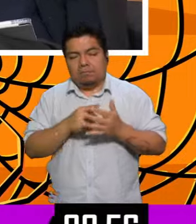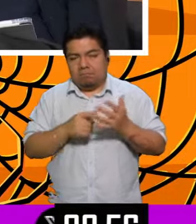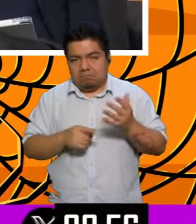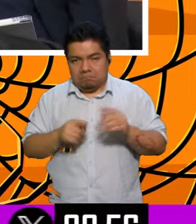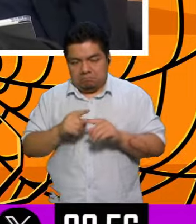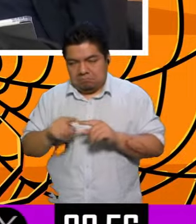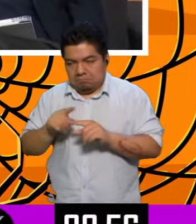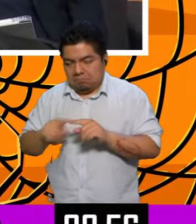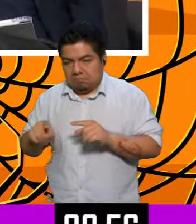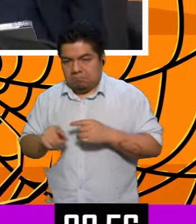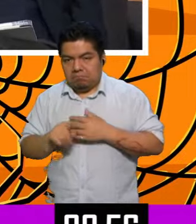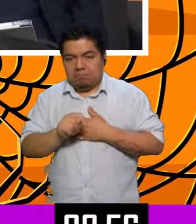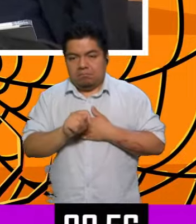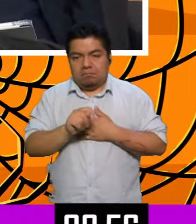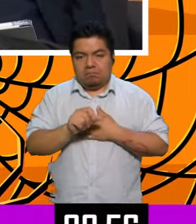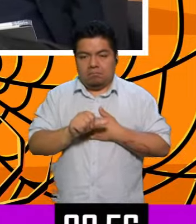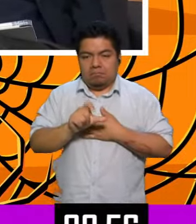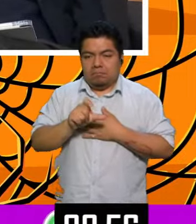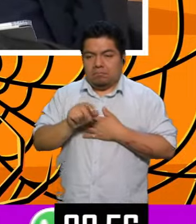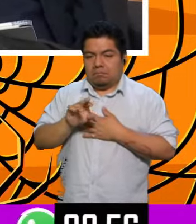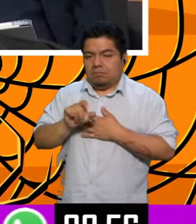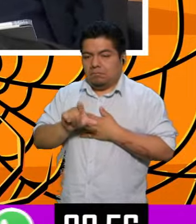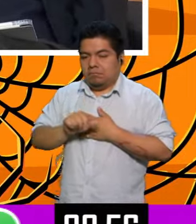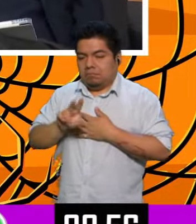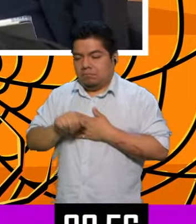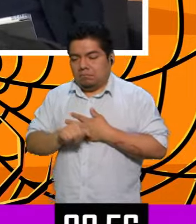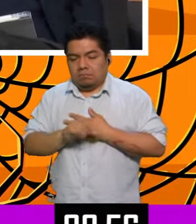muchos. Tapilandia,